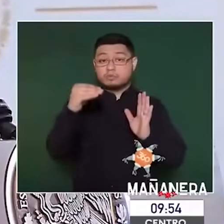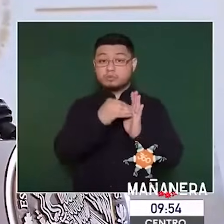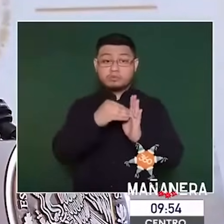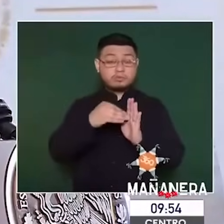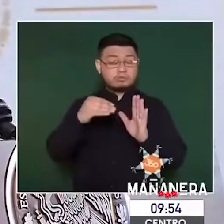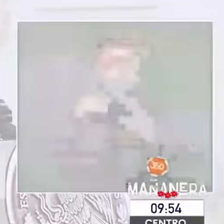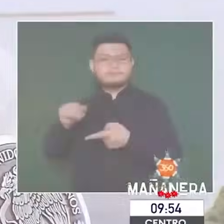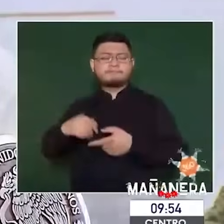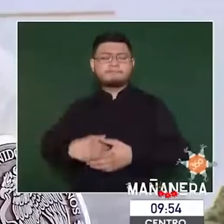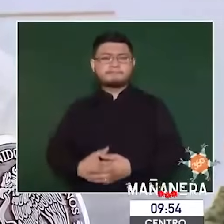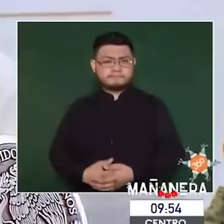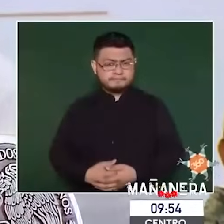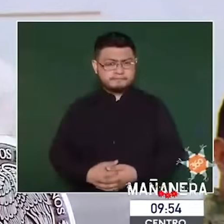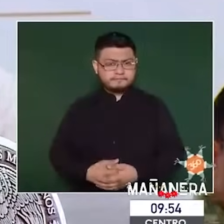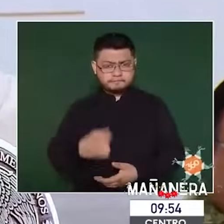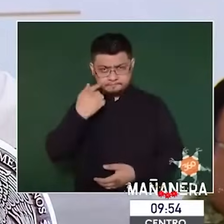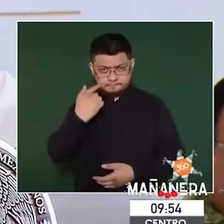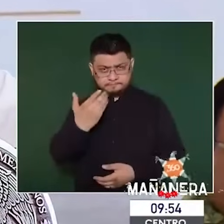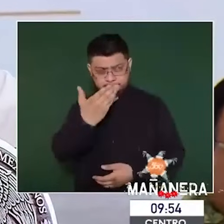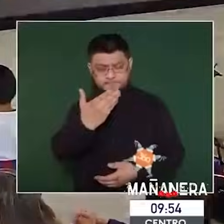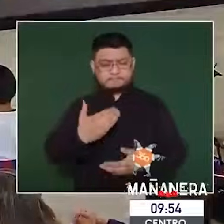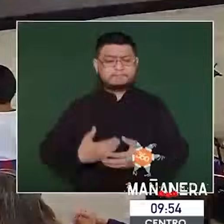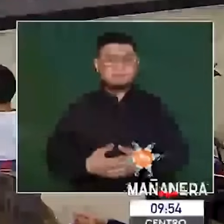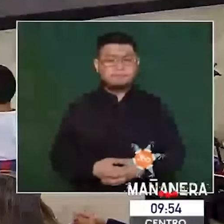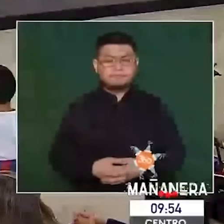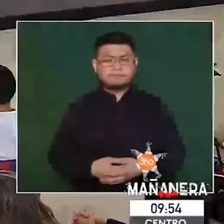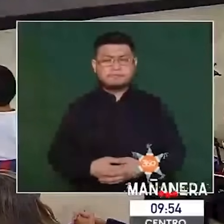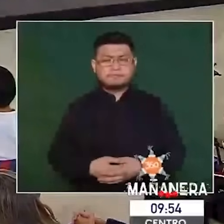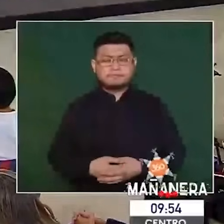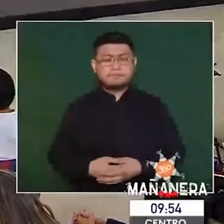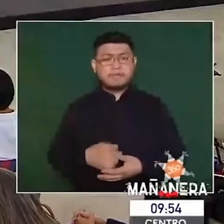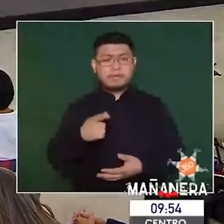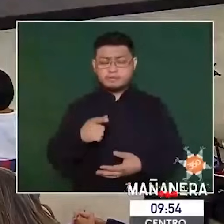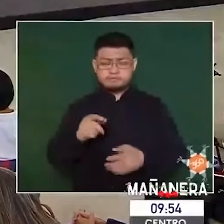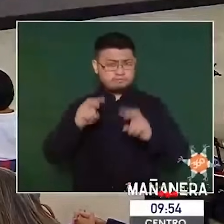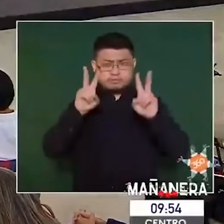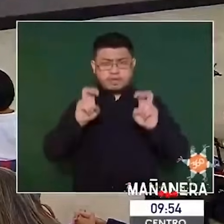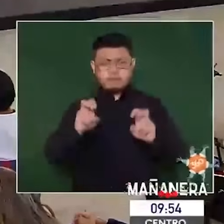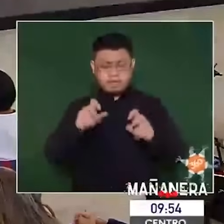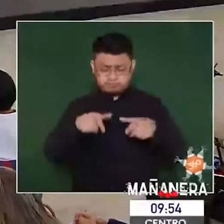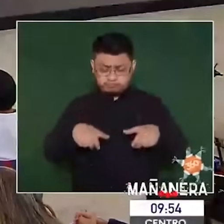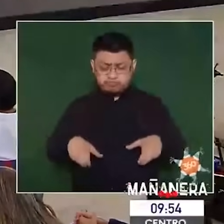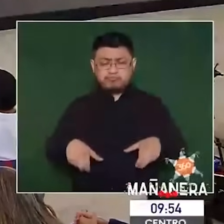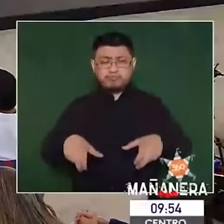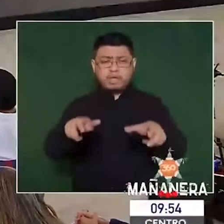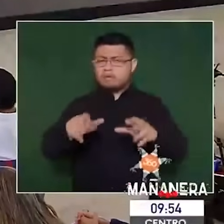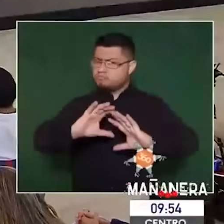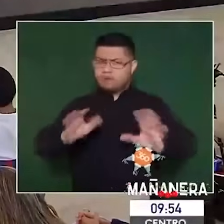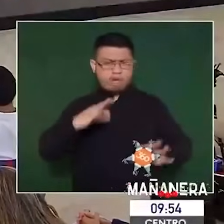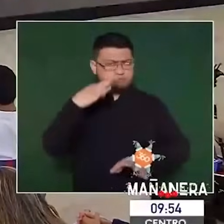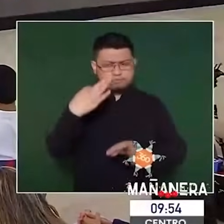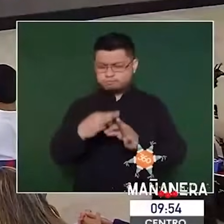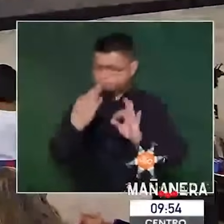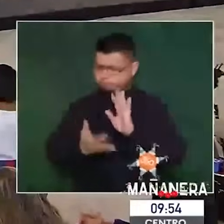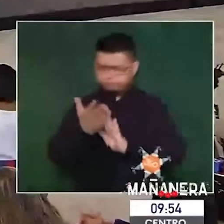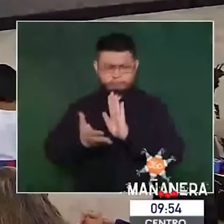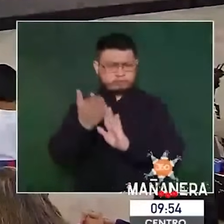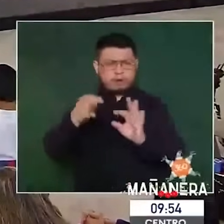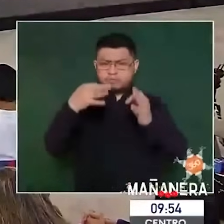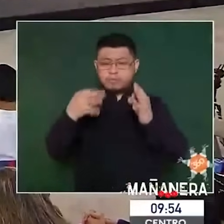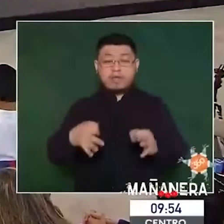4.600.000 horas de trabajo. Simplemente informar que los sistemas de vía están completamente terminados y la totalidad de